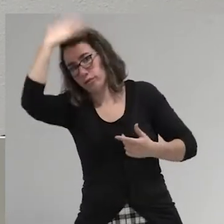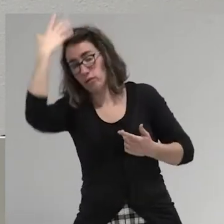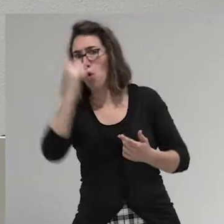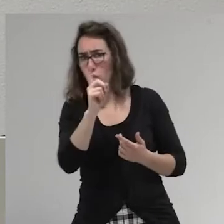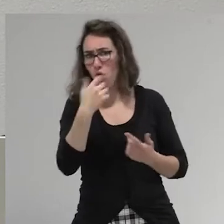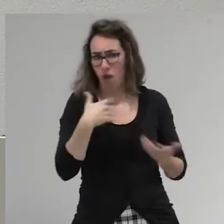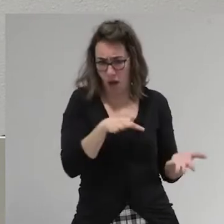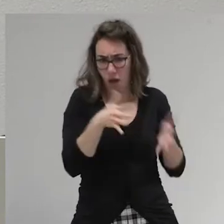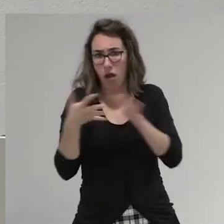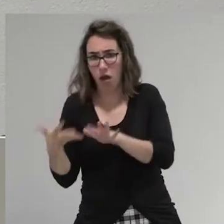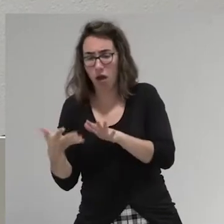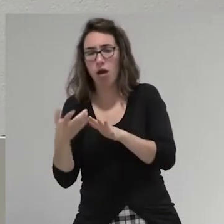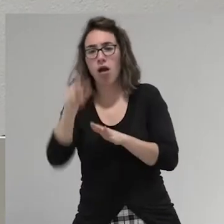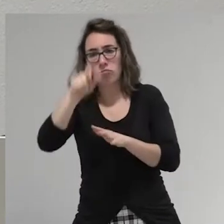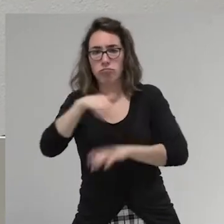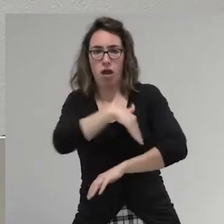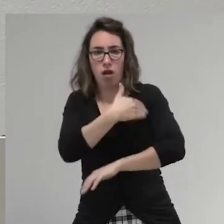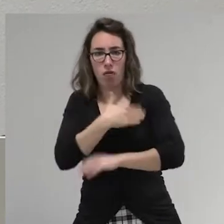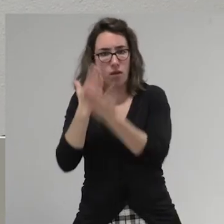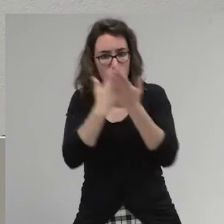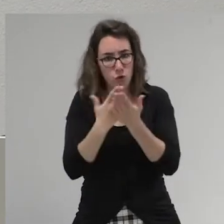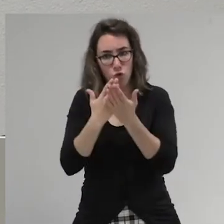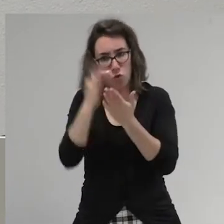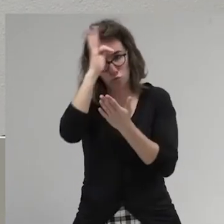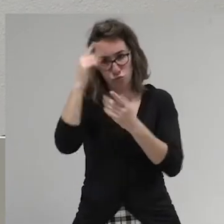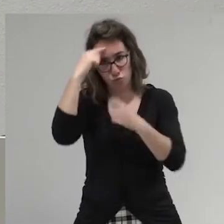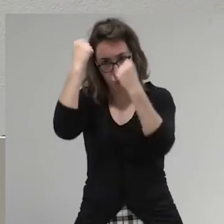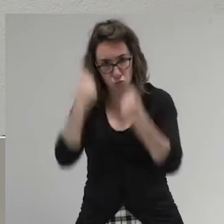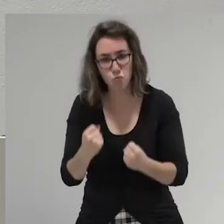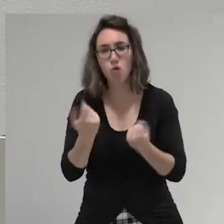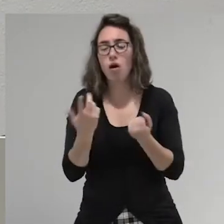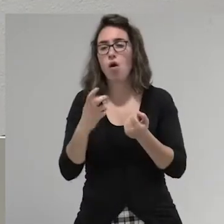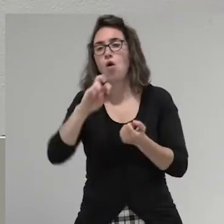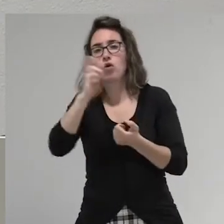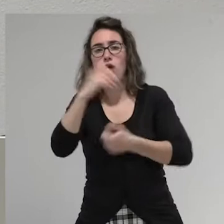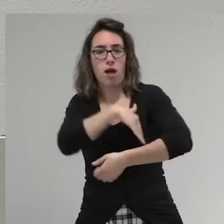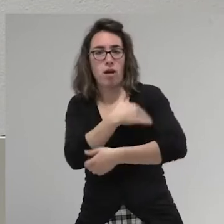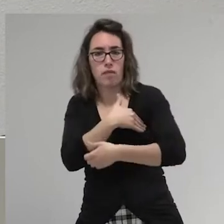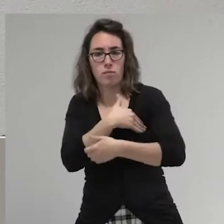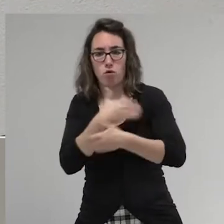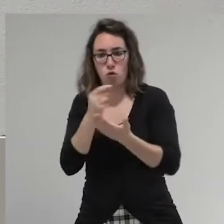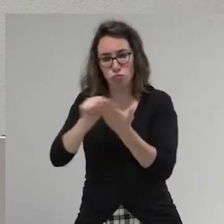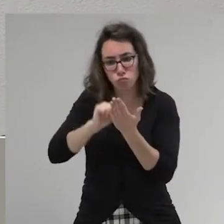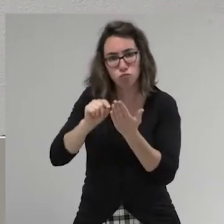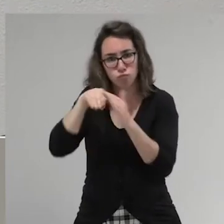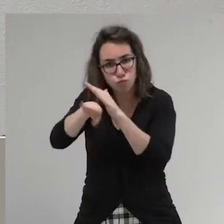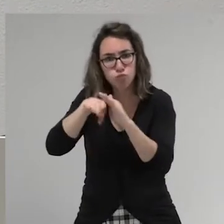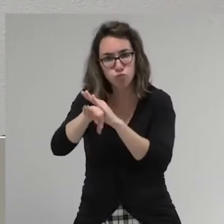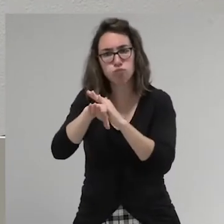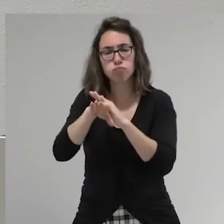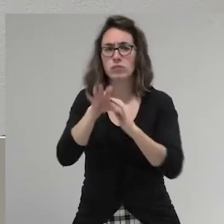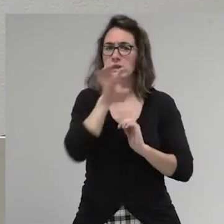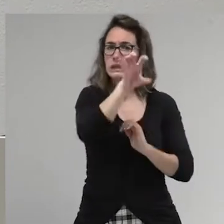seguridad, teóricos académicos, producción académica, digamos, financiada por